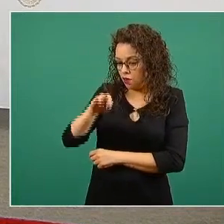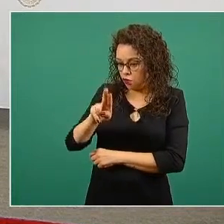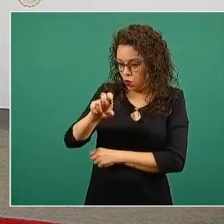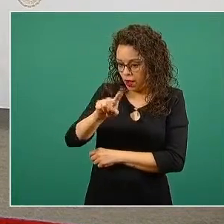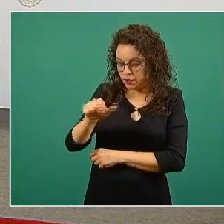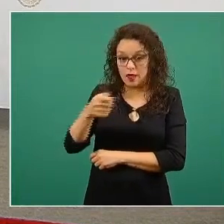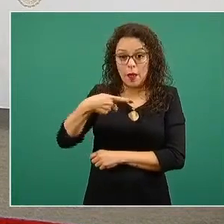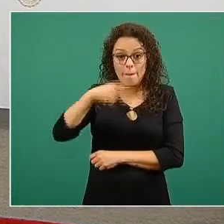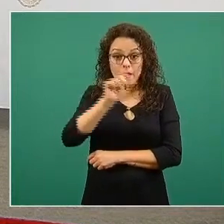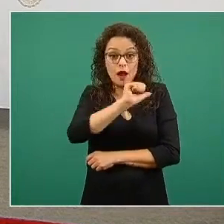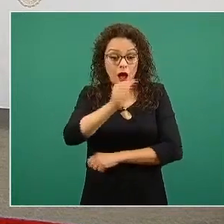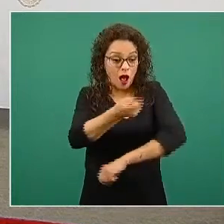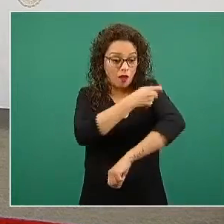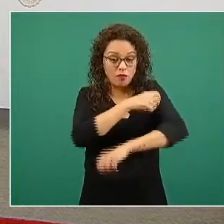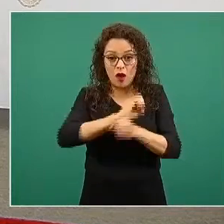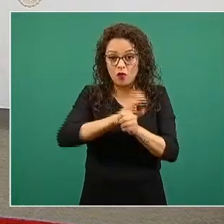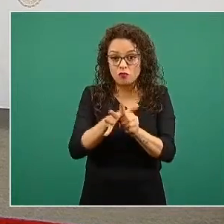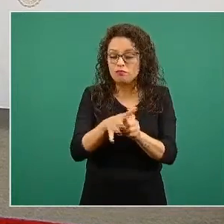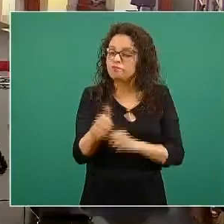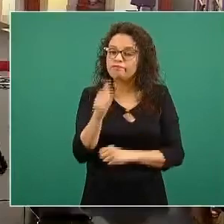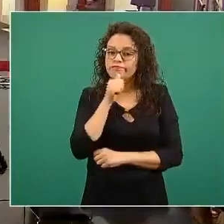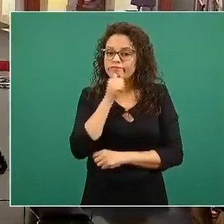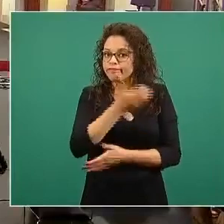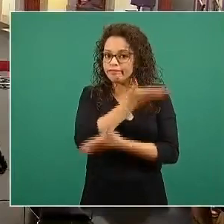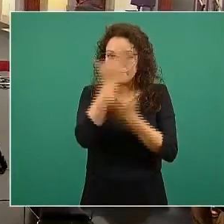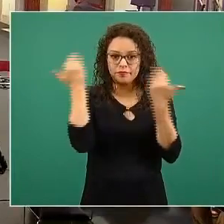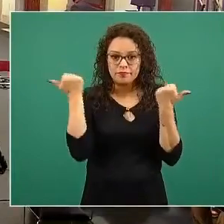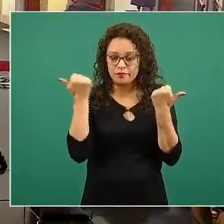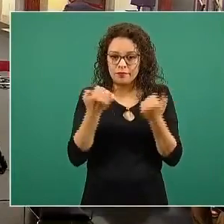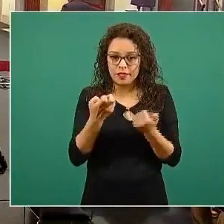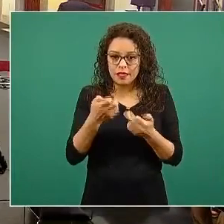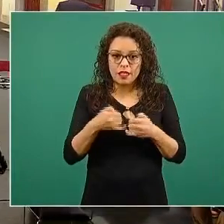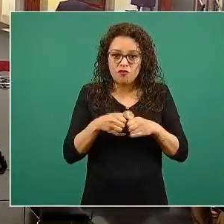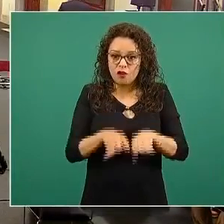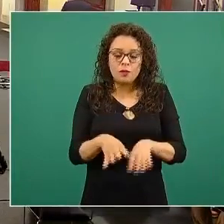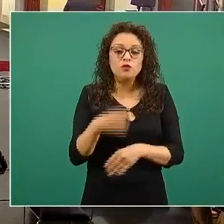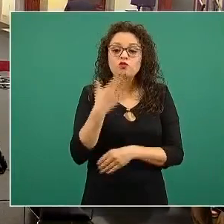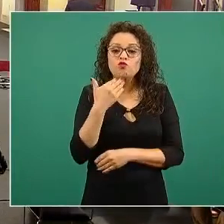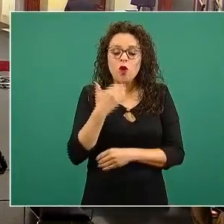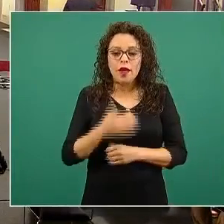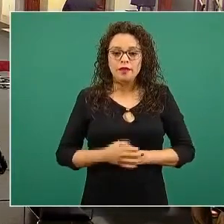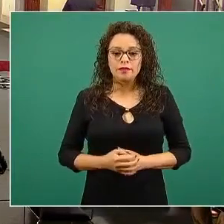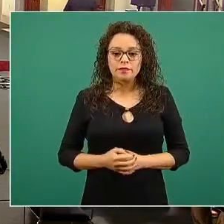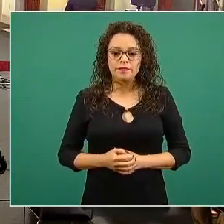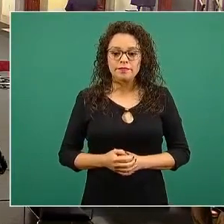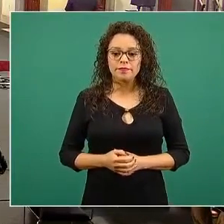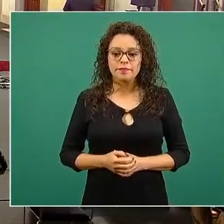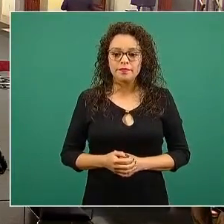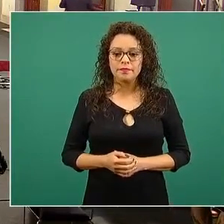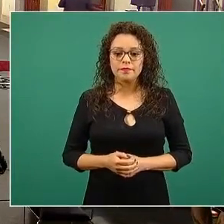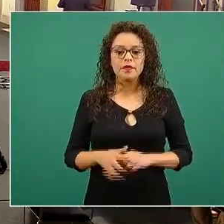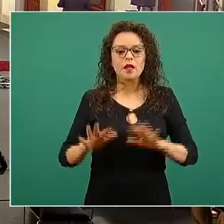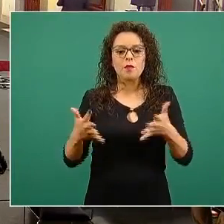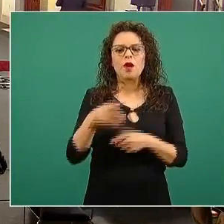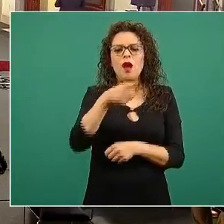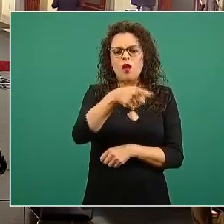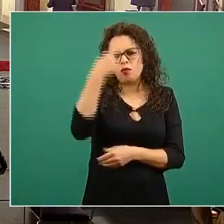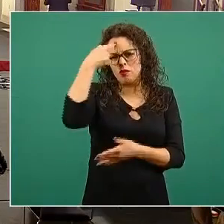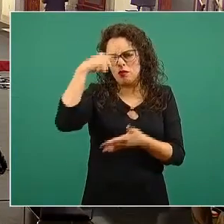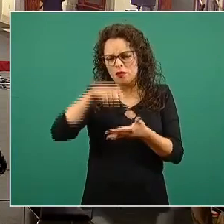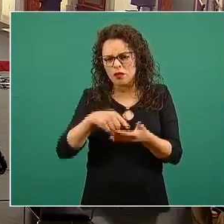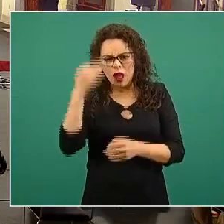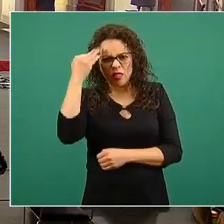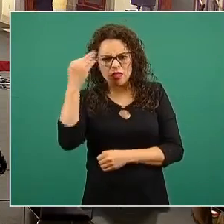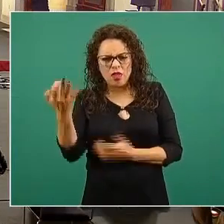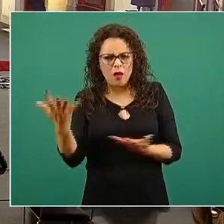no conocemos esa información. El tiempo de que calculan ustedes que se llegue a la inmunidad